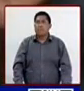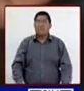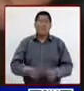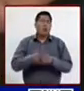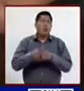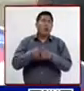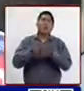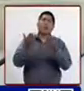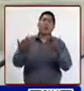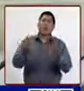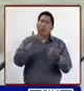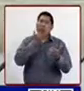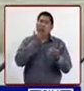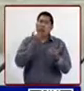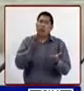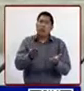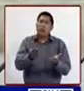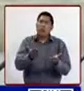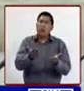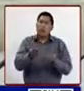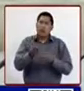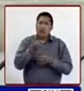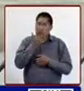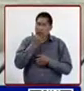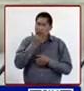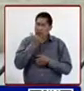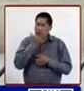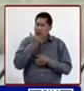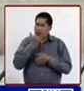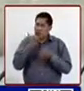¿Cómo lo perdieron? ¿Qué ha pasado? Hice favor